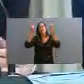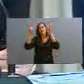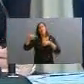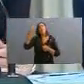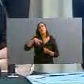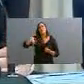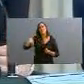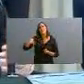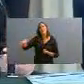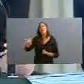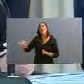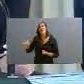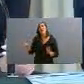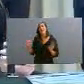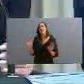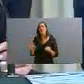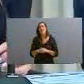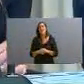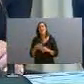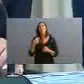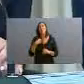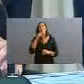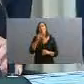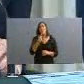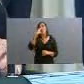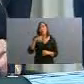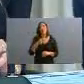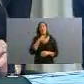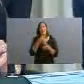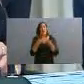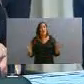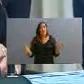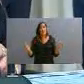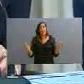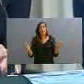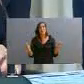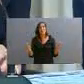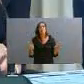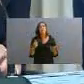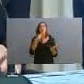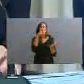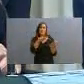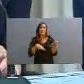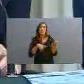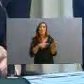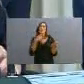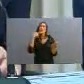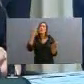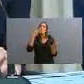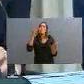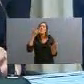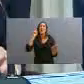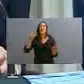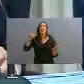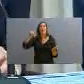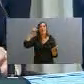pero quiero terminar con Unas palabras de Néstor en este mismo